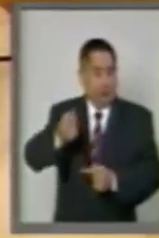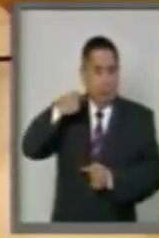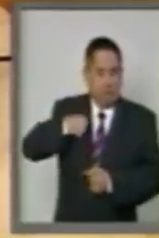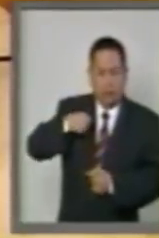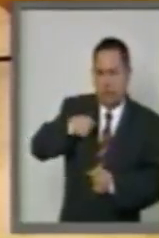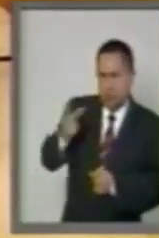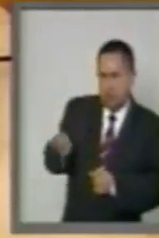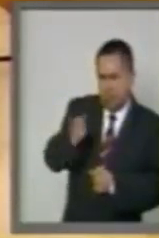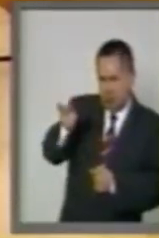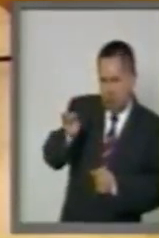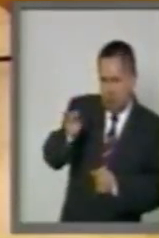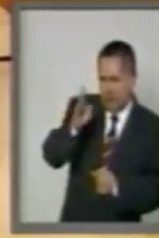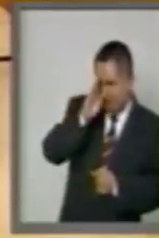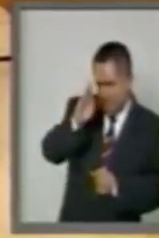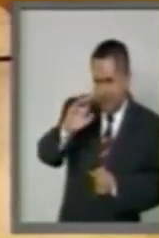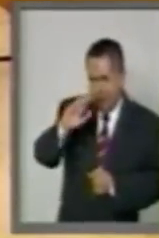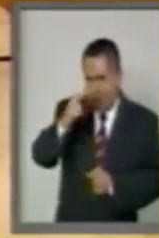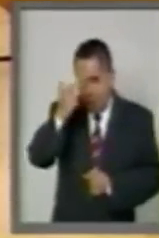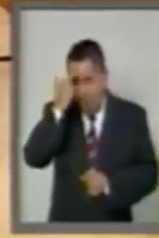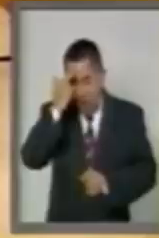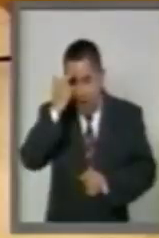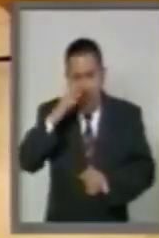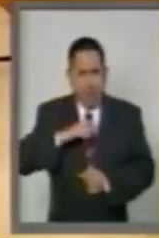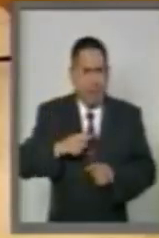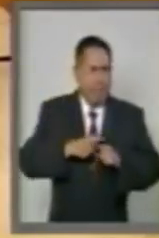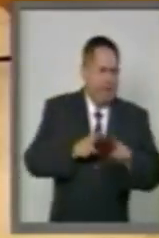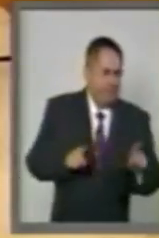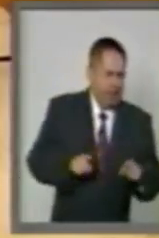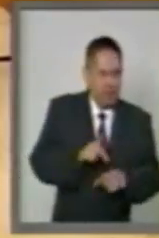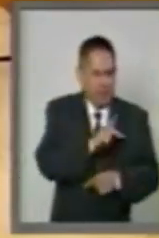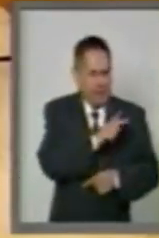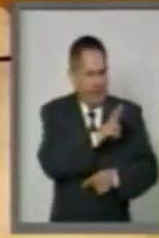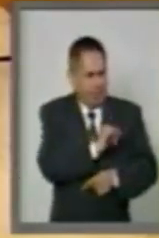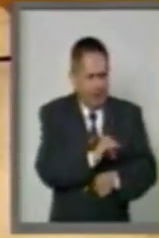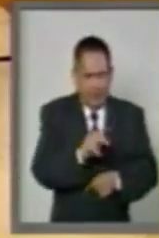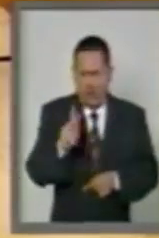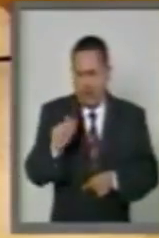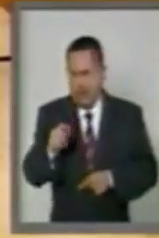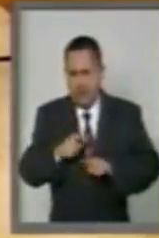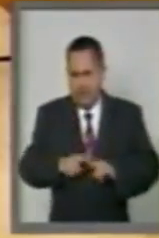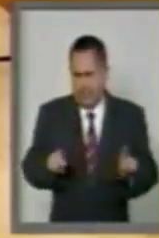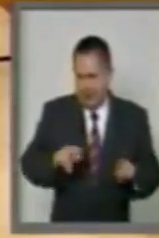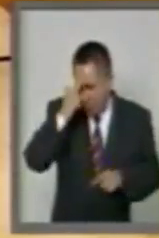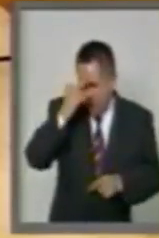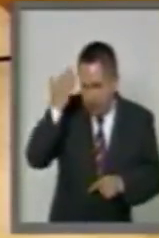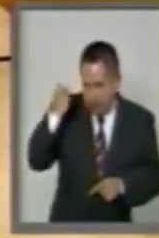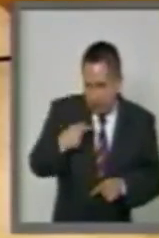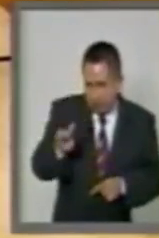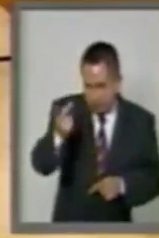participación, ¿se acuerda? Si había alguna diferencia entre el PRI y el PAN.